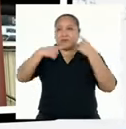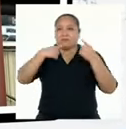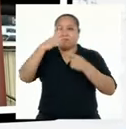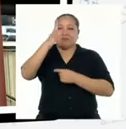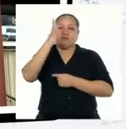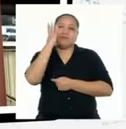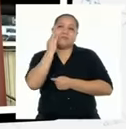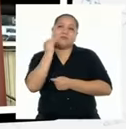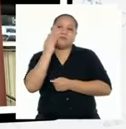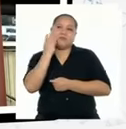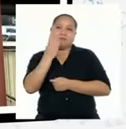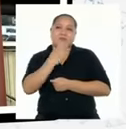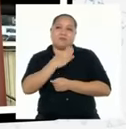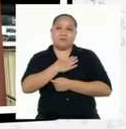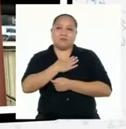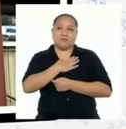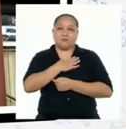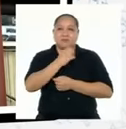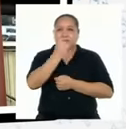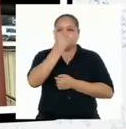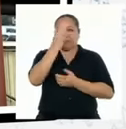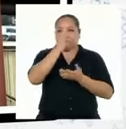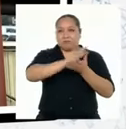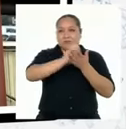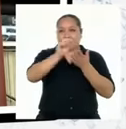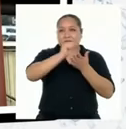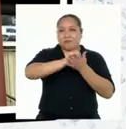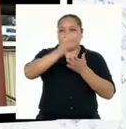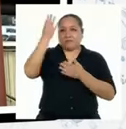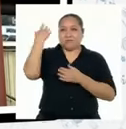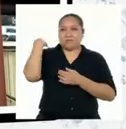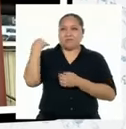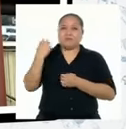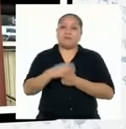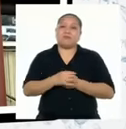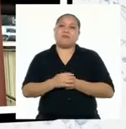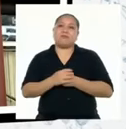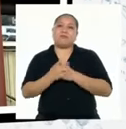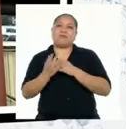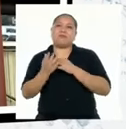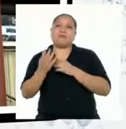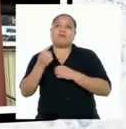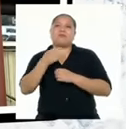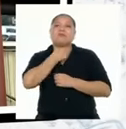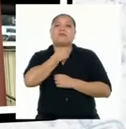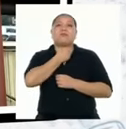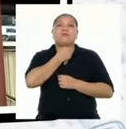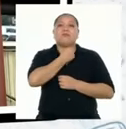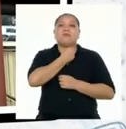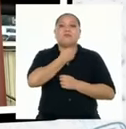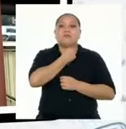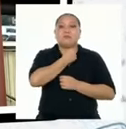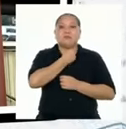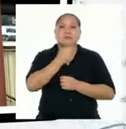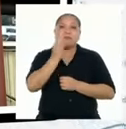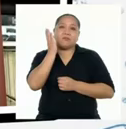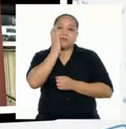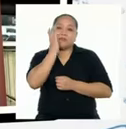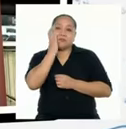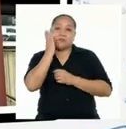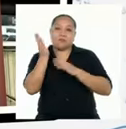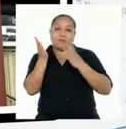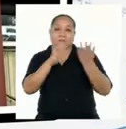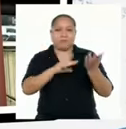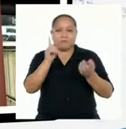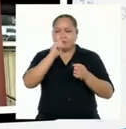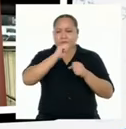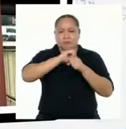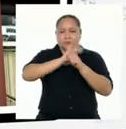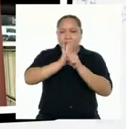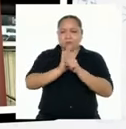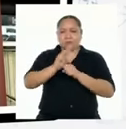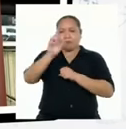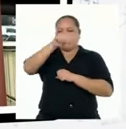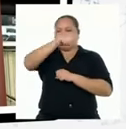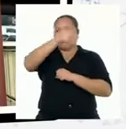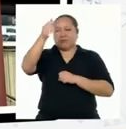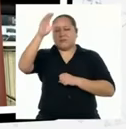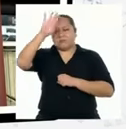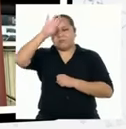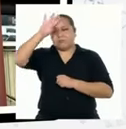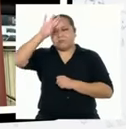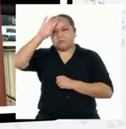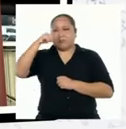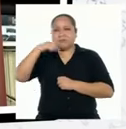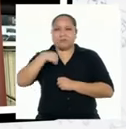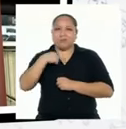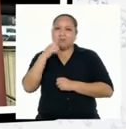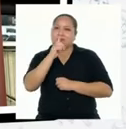una experiencia mía. Hace unos meses, mi abuelo materno falleció, pero no por el COVID-19, sino por otra enfermedad. El punto